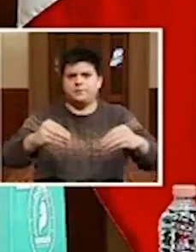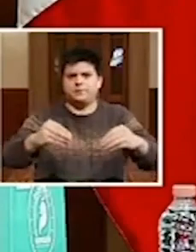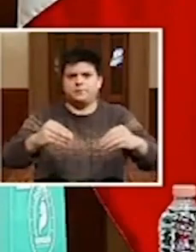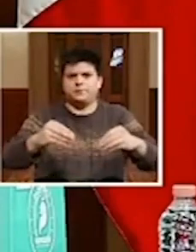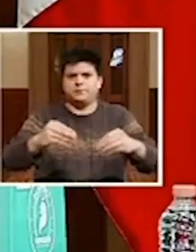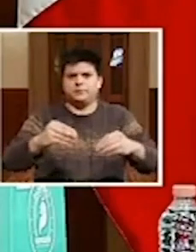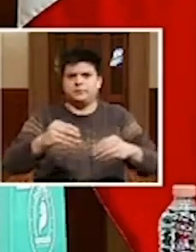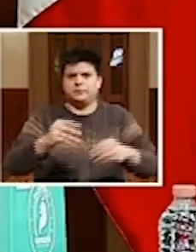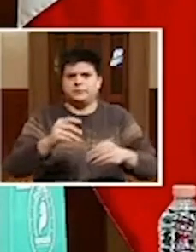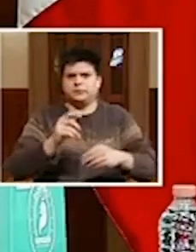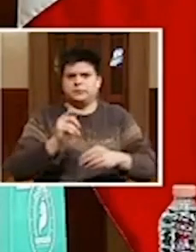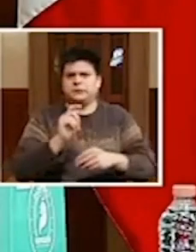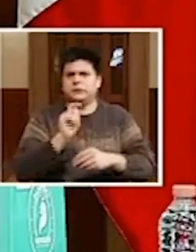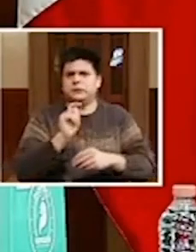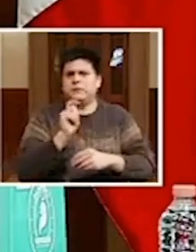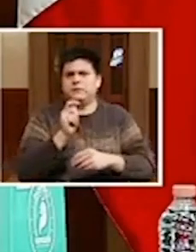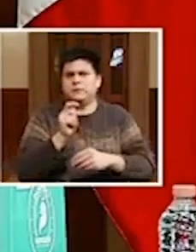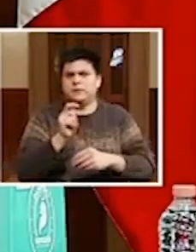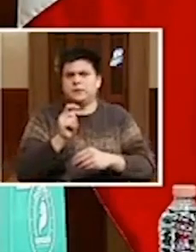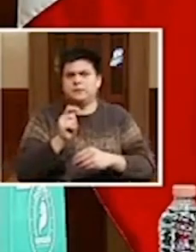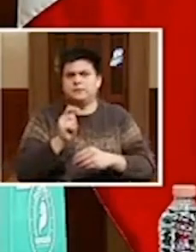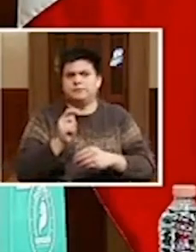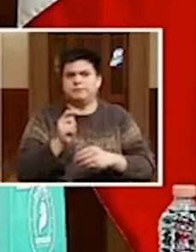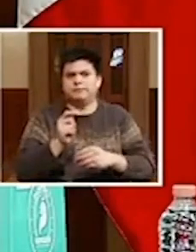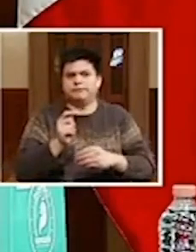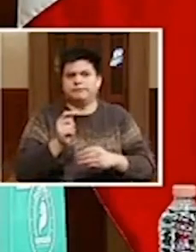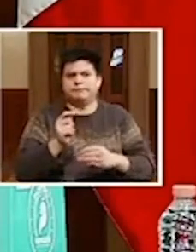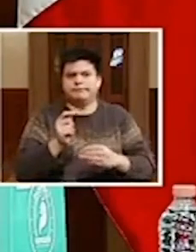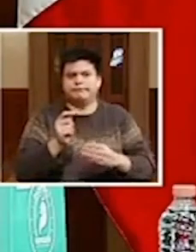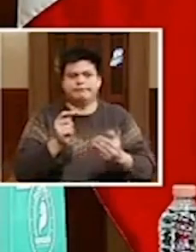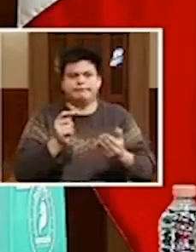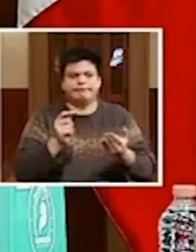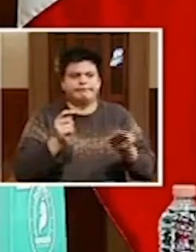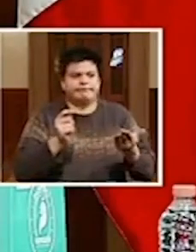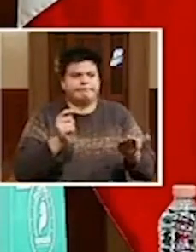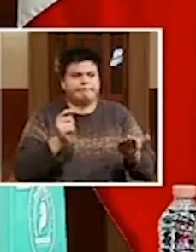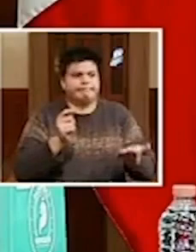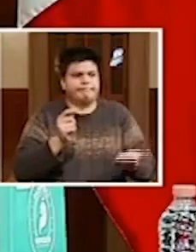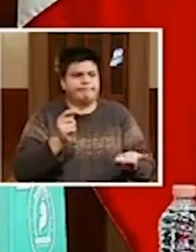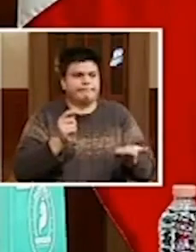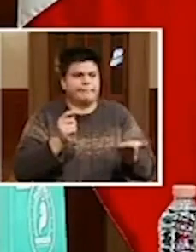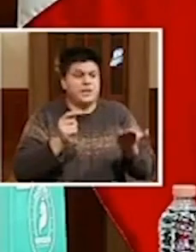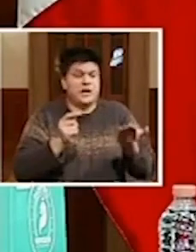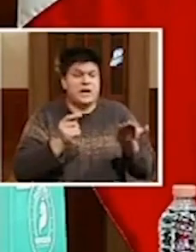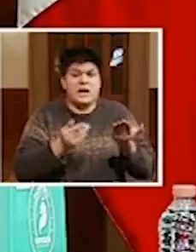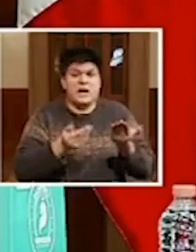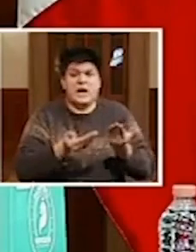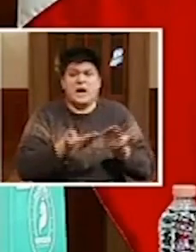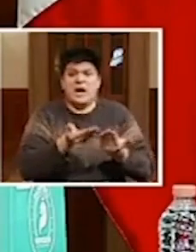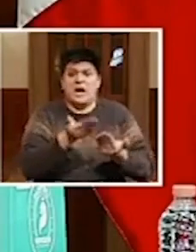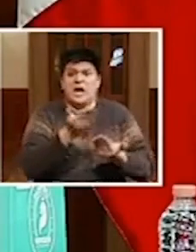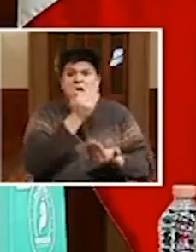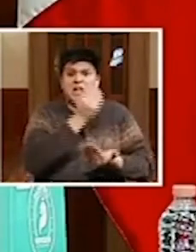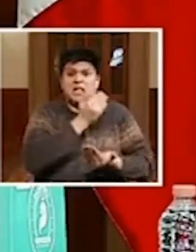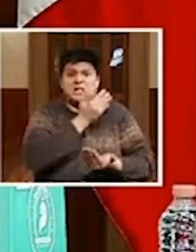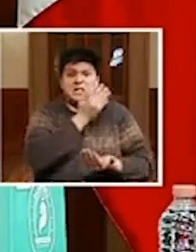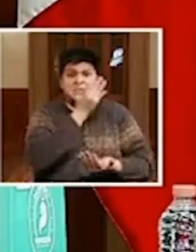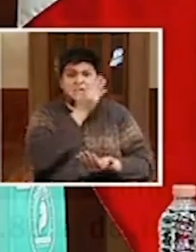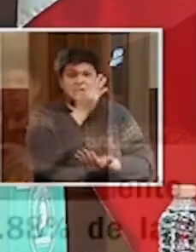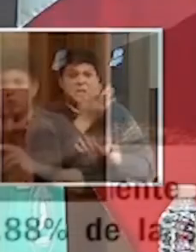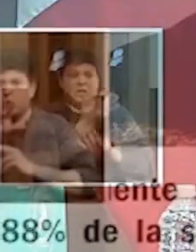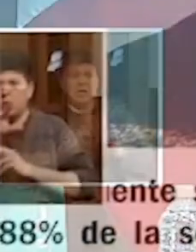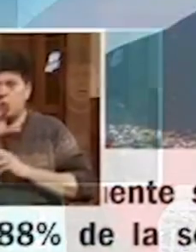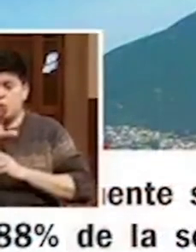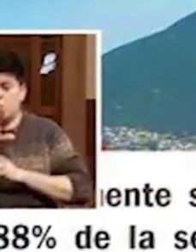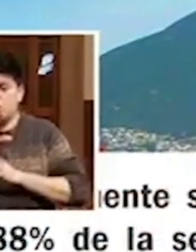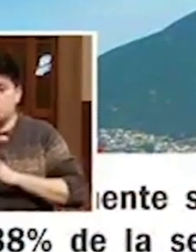se encontraban fuera del rango normal observado. Fue de una manera al azar. Posteriormente se realizó la secuenciación del genoma viral,